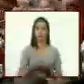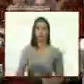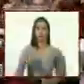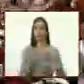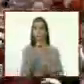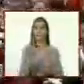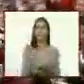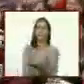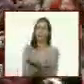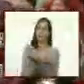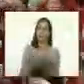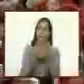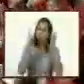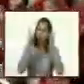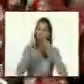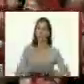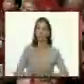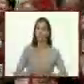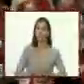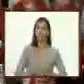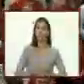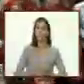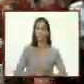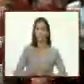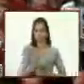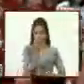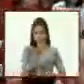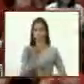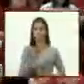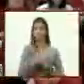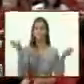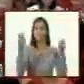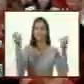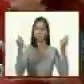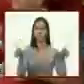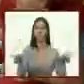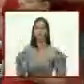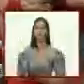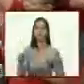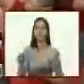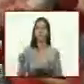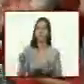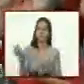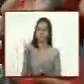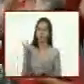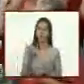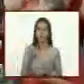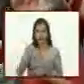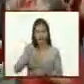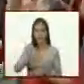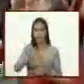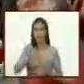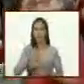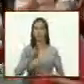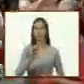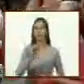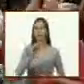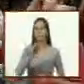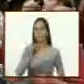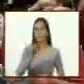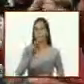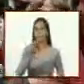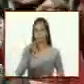denominada Canto al Presidente Hugo Chávez, los zulianos también festejaron al ritmo de la música venezolana en el Boulevard de Cabimas. Le deseo un